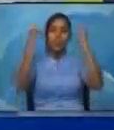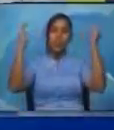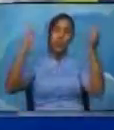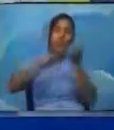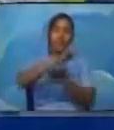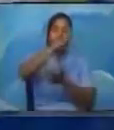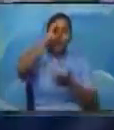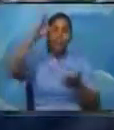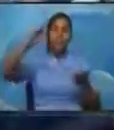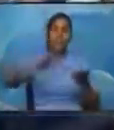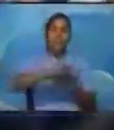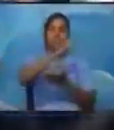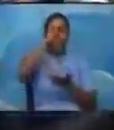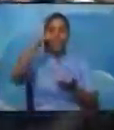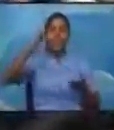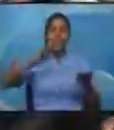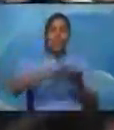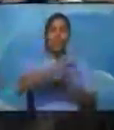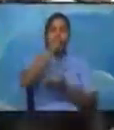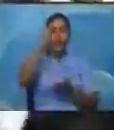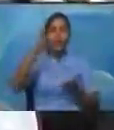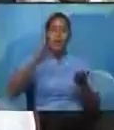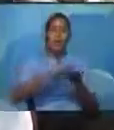está haciendo? Yeah.